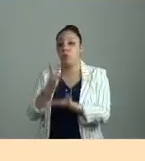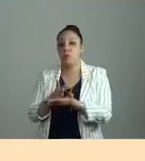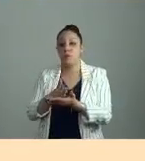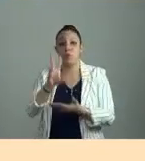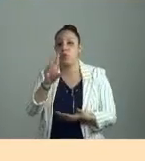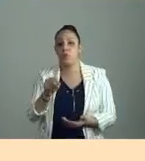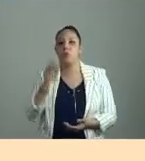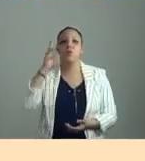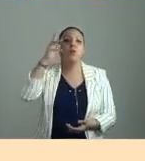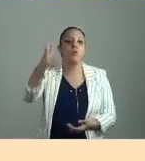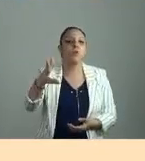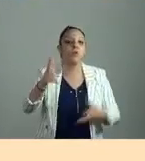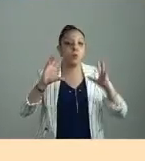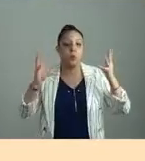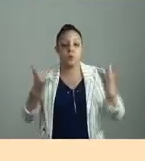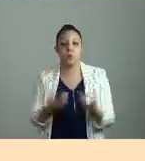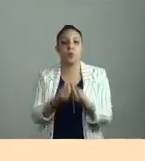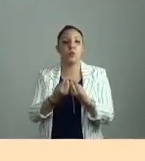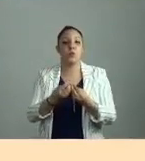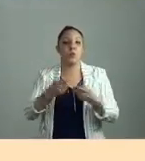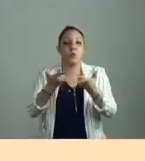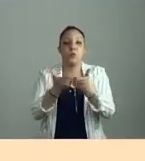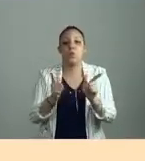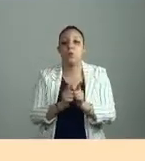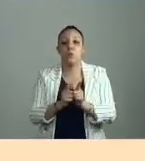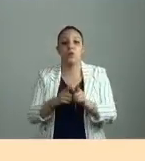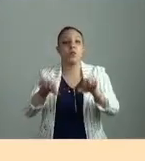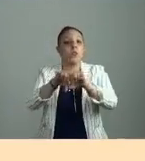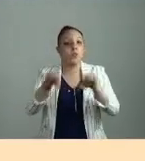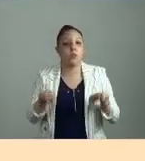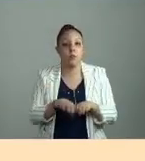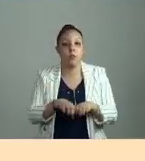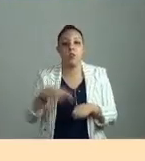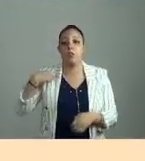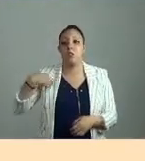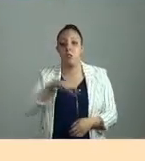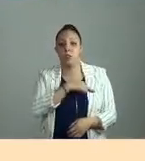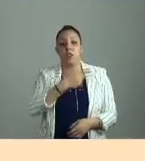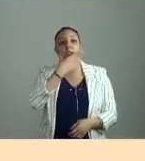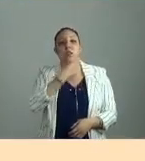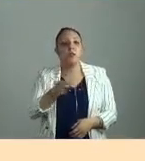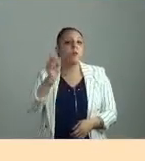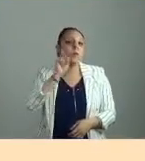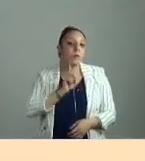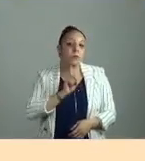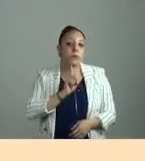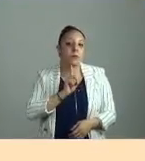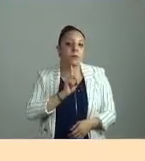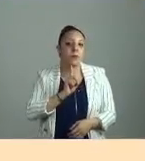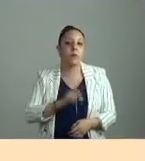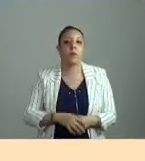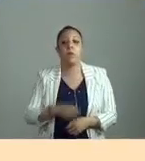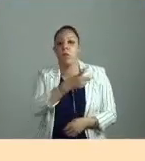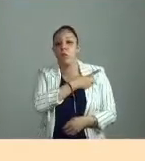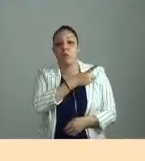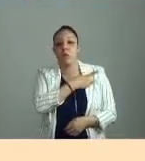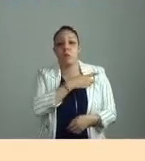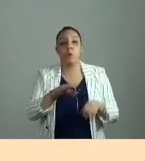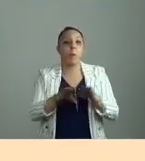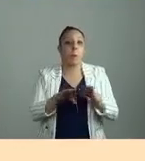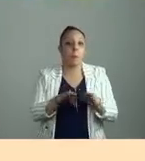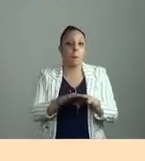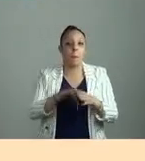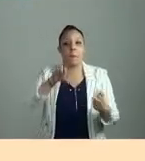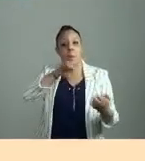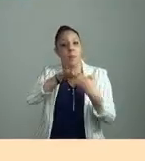visión en la cual nosotros las otras no son enemigos no son